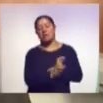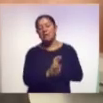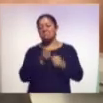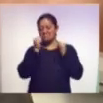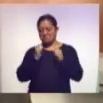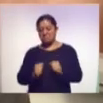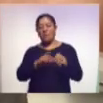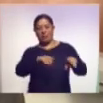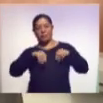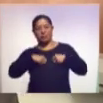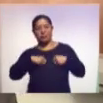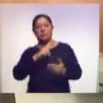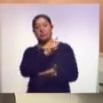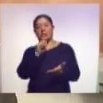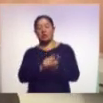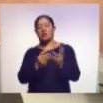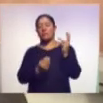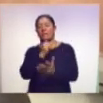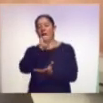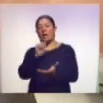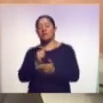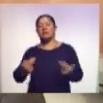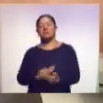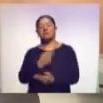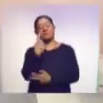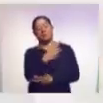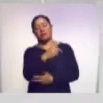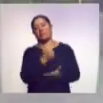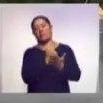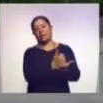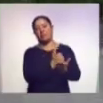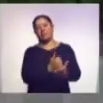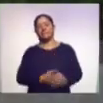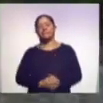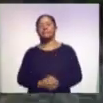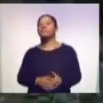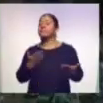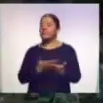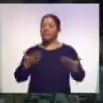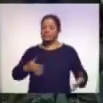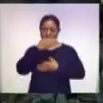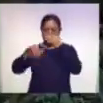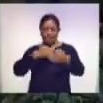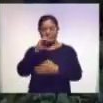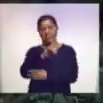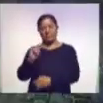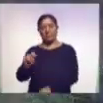esta adopción y se emita una nueva acta de nacimiento en favor de este niño con su nueva familia. Para Ahora Noticias, Lorena